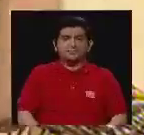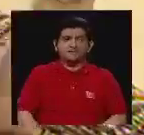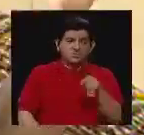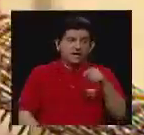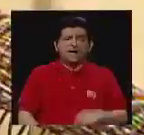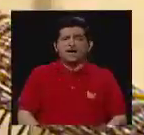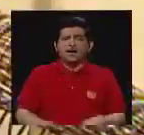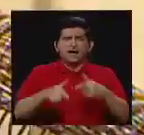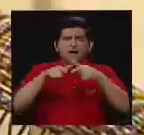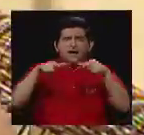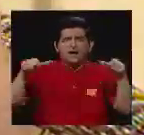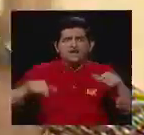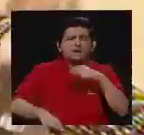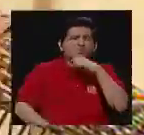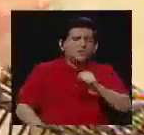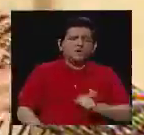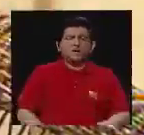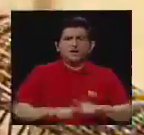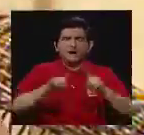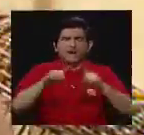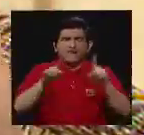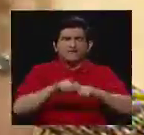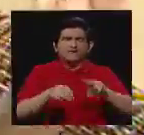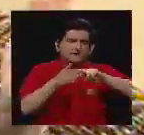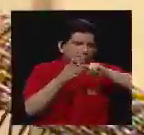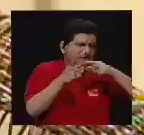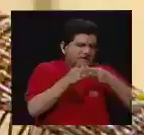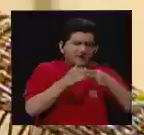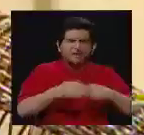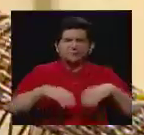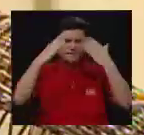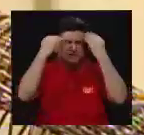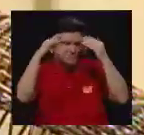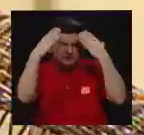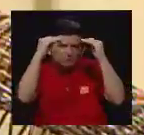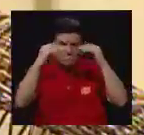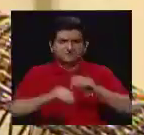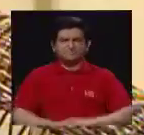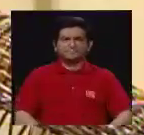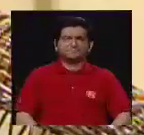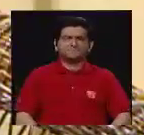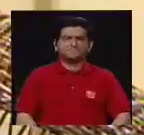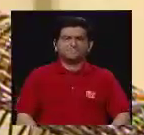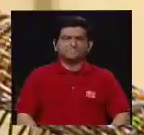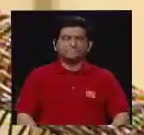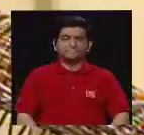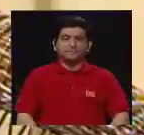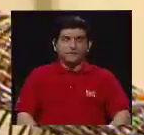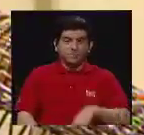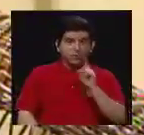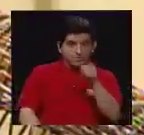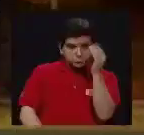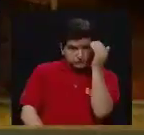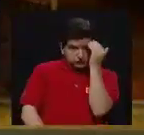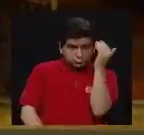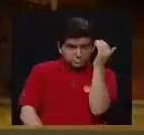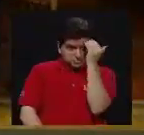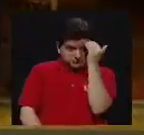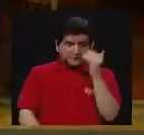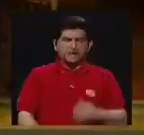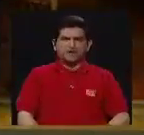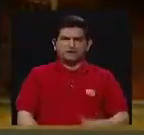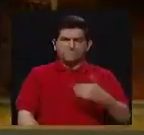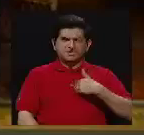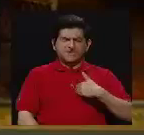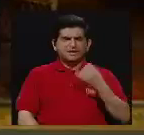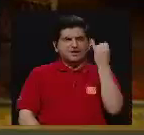en las lenguas arcaicas, en etimologías, en muchos datos, y creo que cuando te enteras de